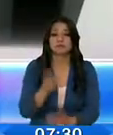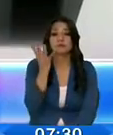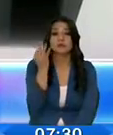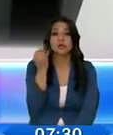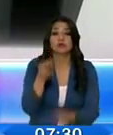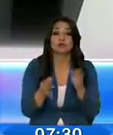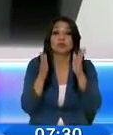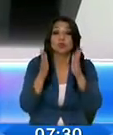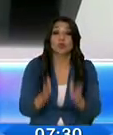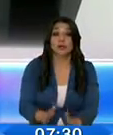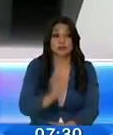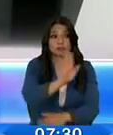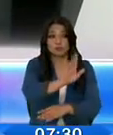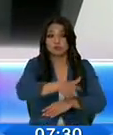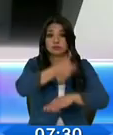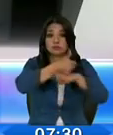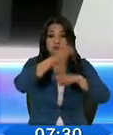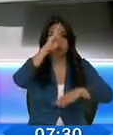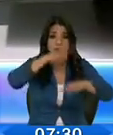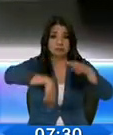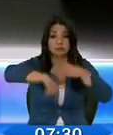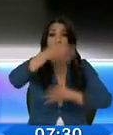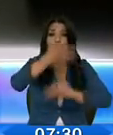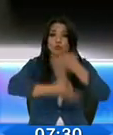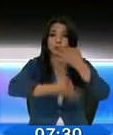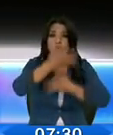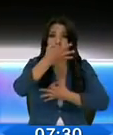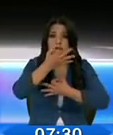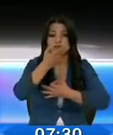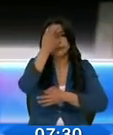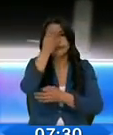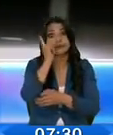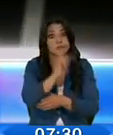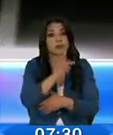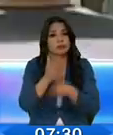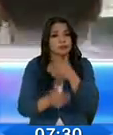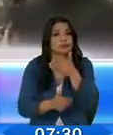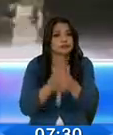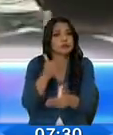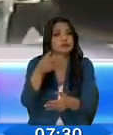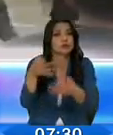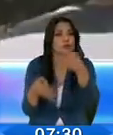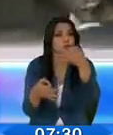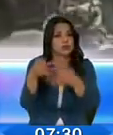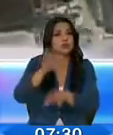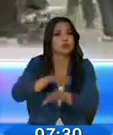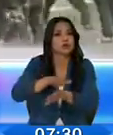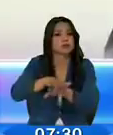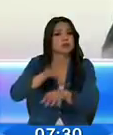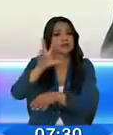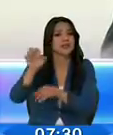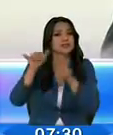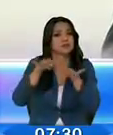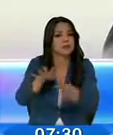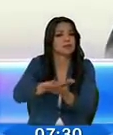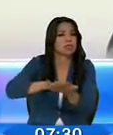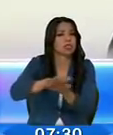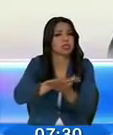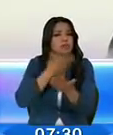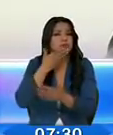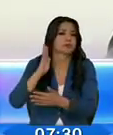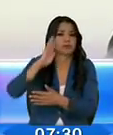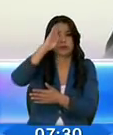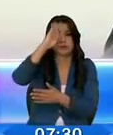los jueces de la Corte Nacional de Justicia que habrían actuado en los diferentes procesos abiertos por la revuelta policial. El